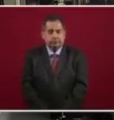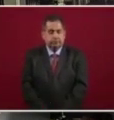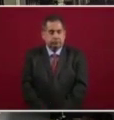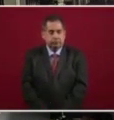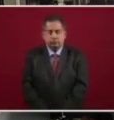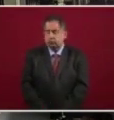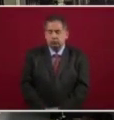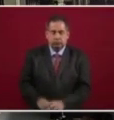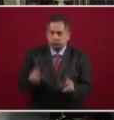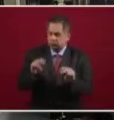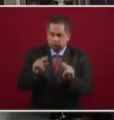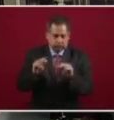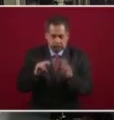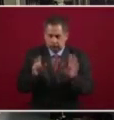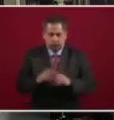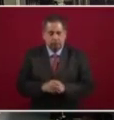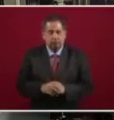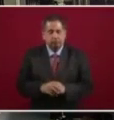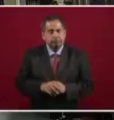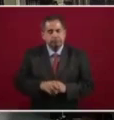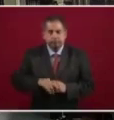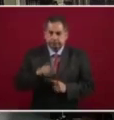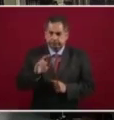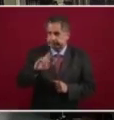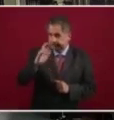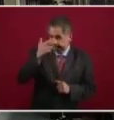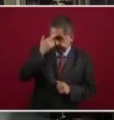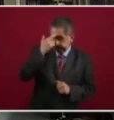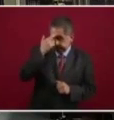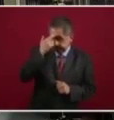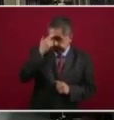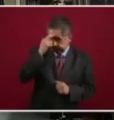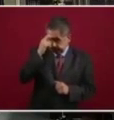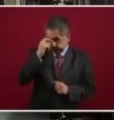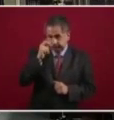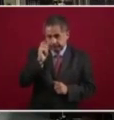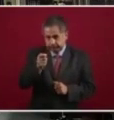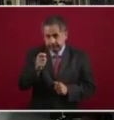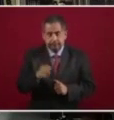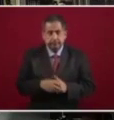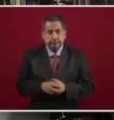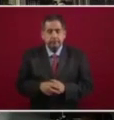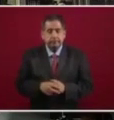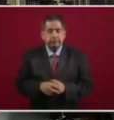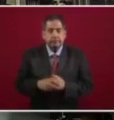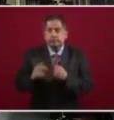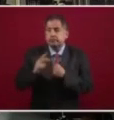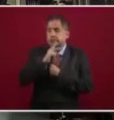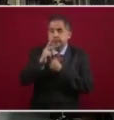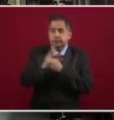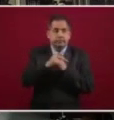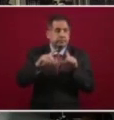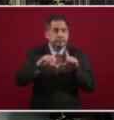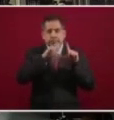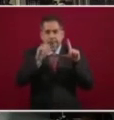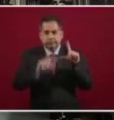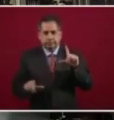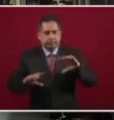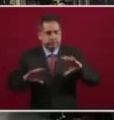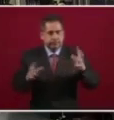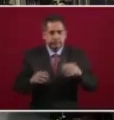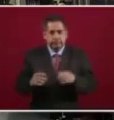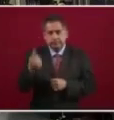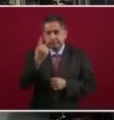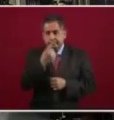No, no, no, no. Recuerden ustedes que el país ha sido dividido en